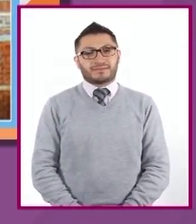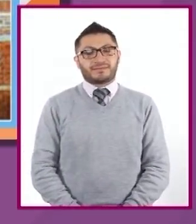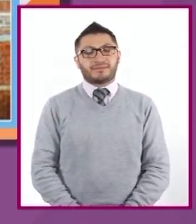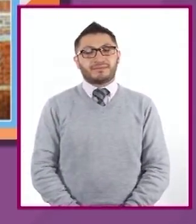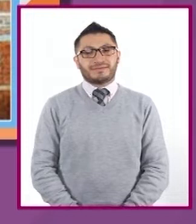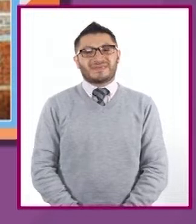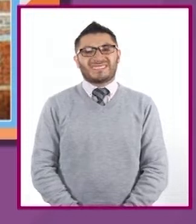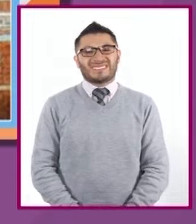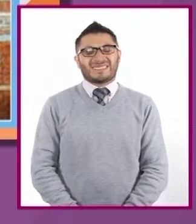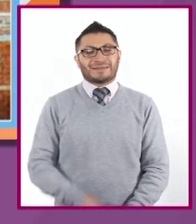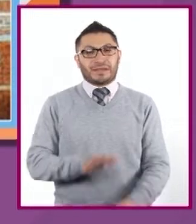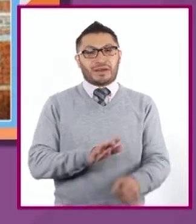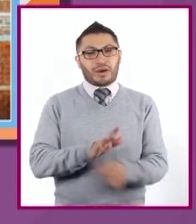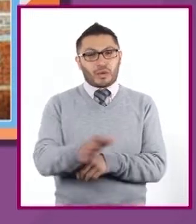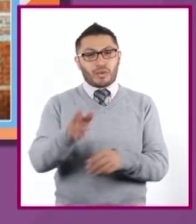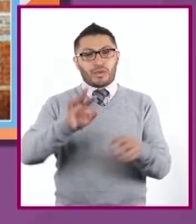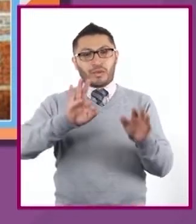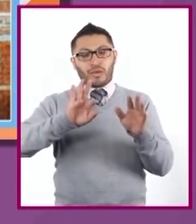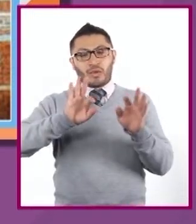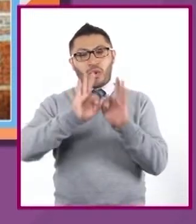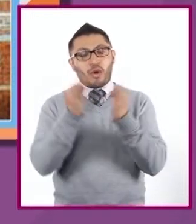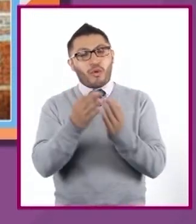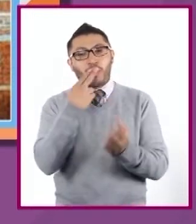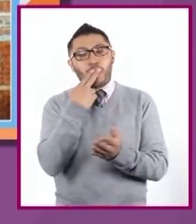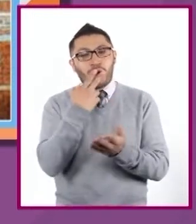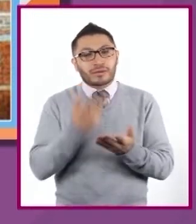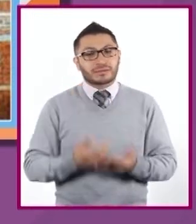¿Qué técnica emplean?